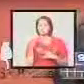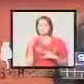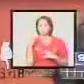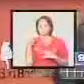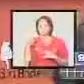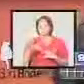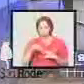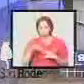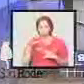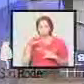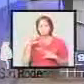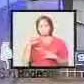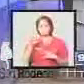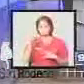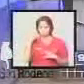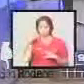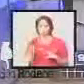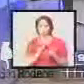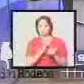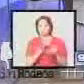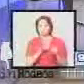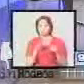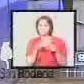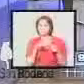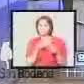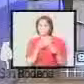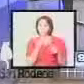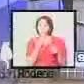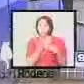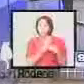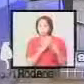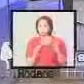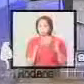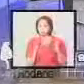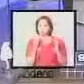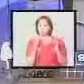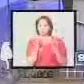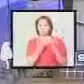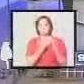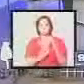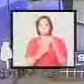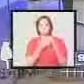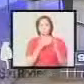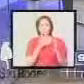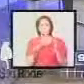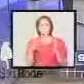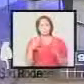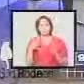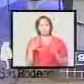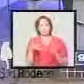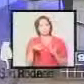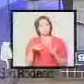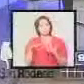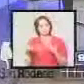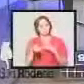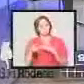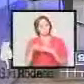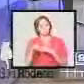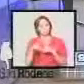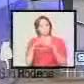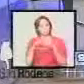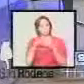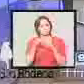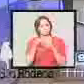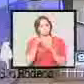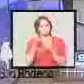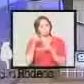6,5. Ah, exactamente. Entonces, primero, digamos, con respecto al salario, ¿verdad? Además, ¿qué otras condiciones tiene que